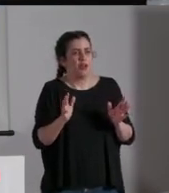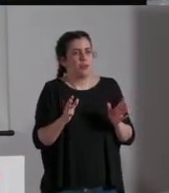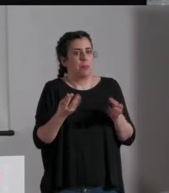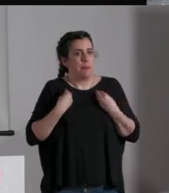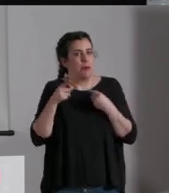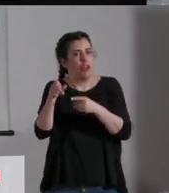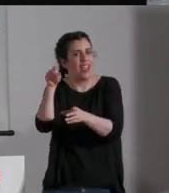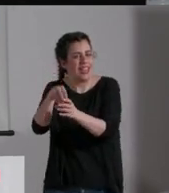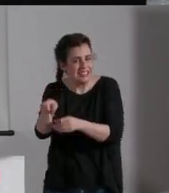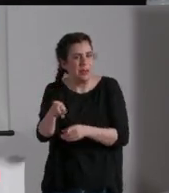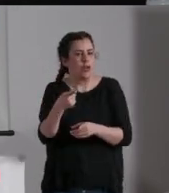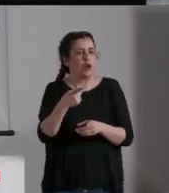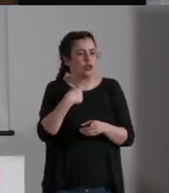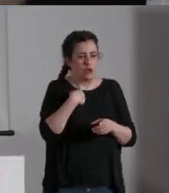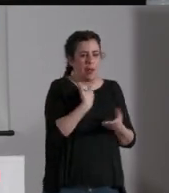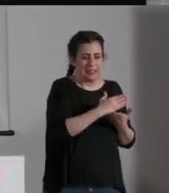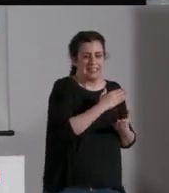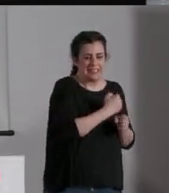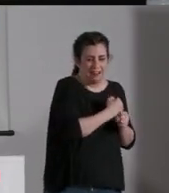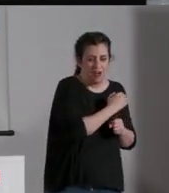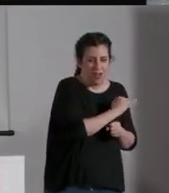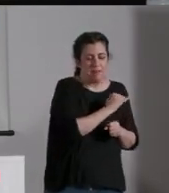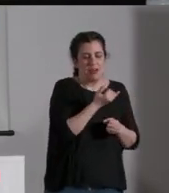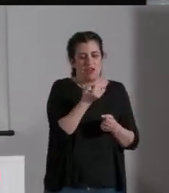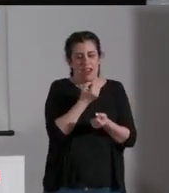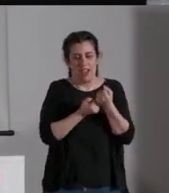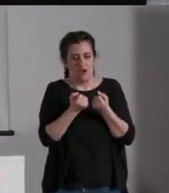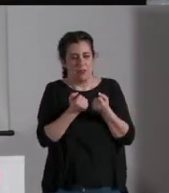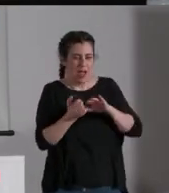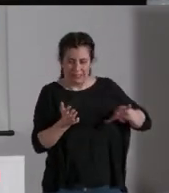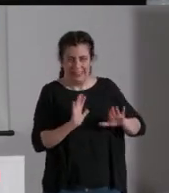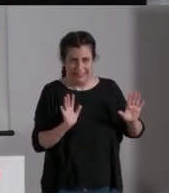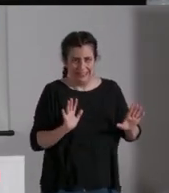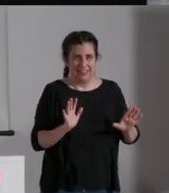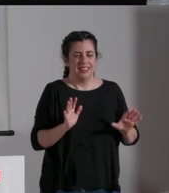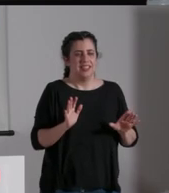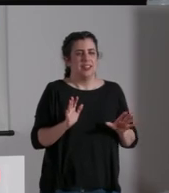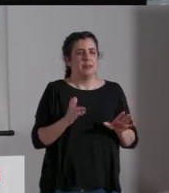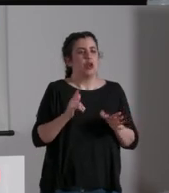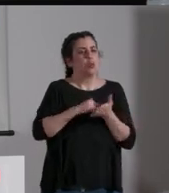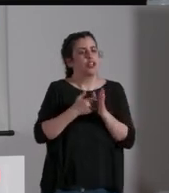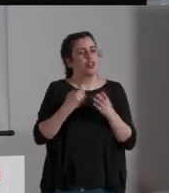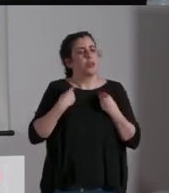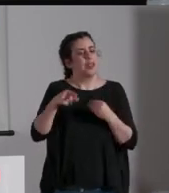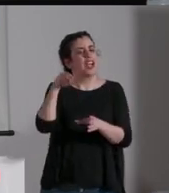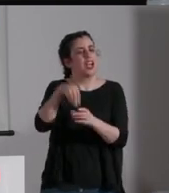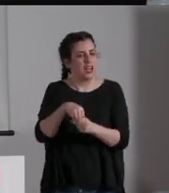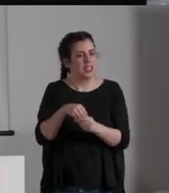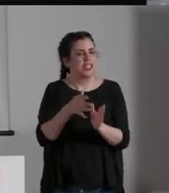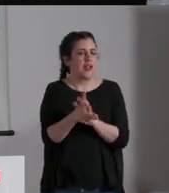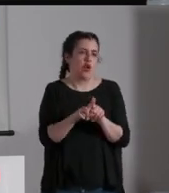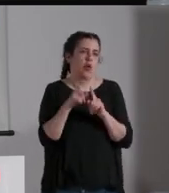pero tenemos nuestros empleos, tenemos nuestra economía aparte, ¿no? Y vivir en un proyecto así supone un